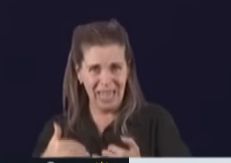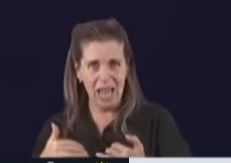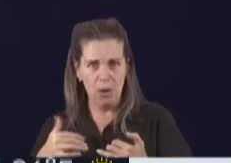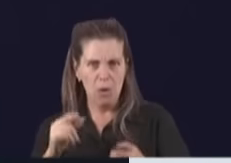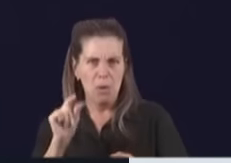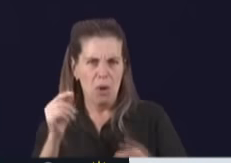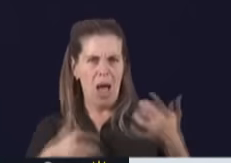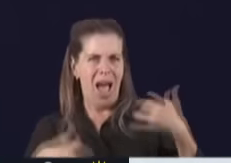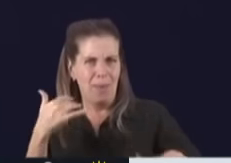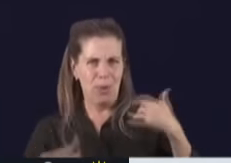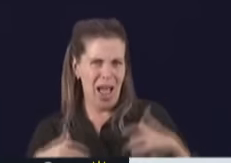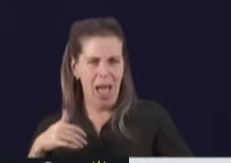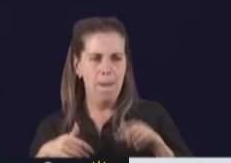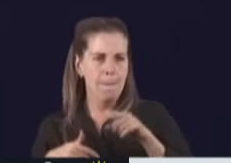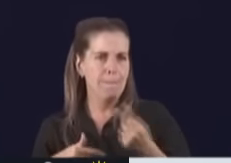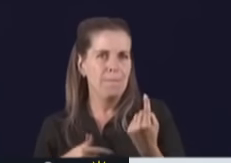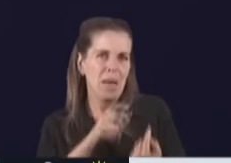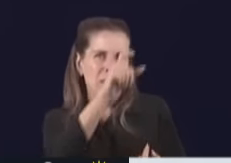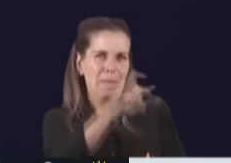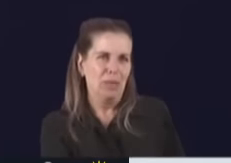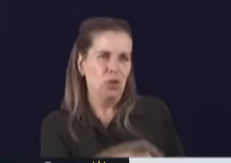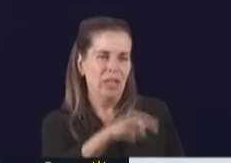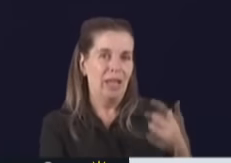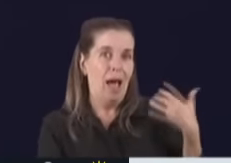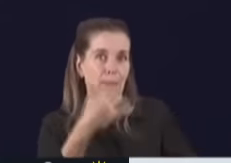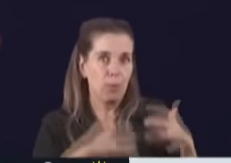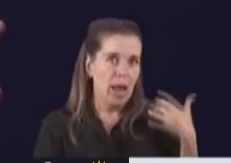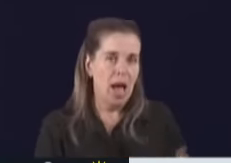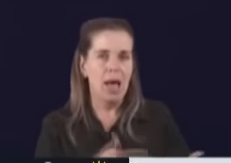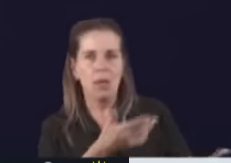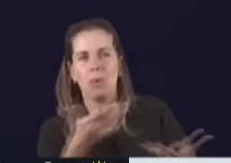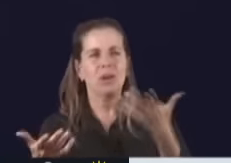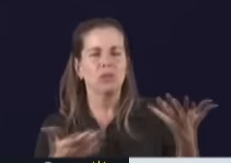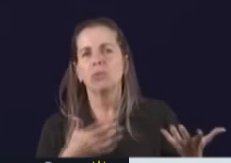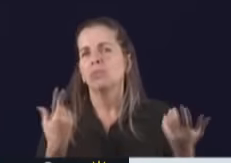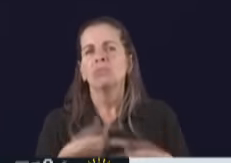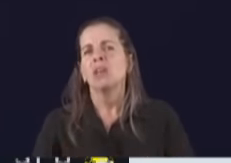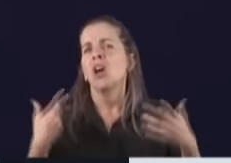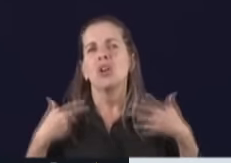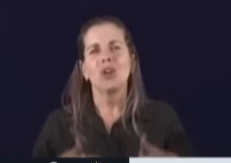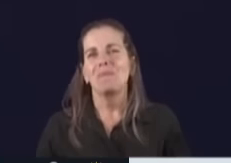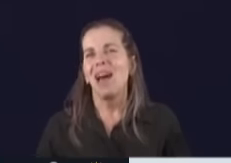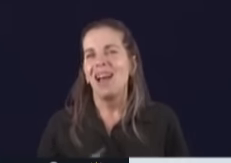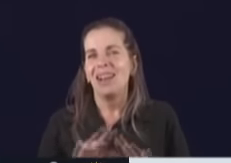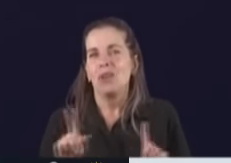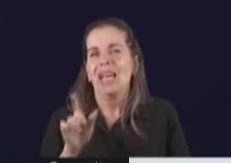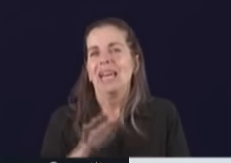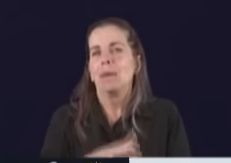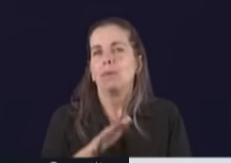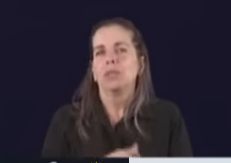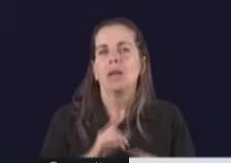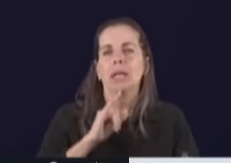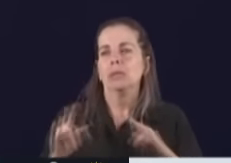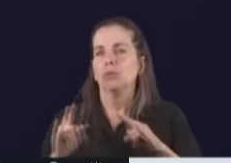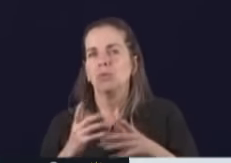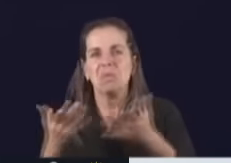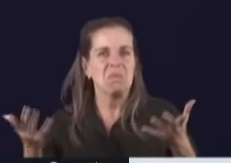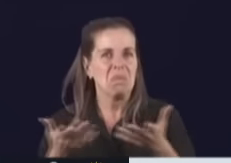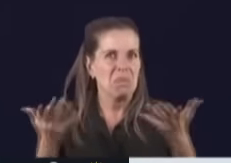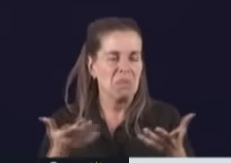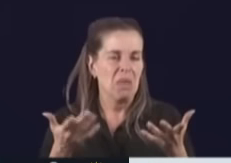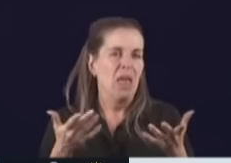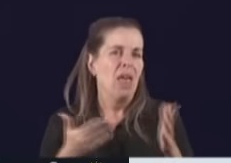tenía un vuelo a las 16 horas que tampoco llegaba. Bueno, son cosas que pasan y que no son responsabilidad de nadie más que de las agendas y